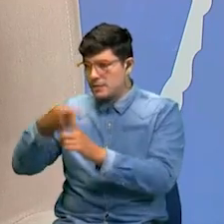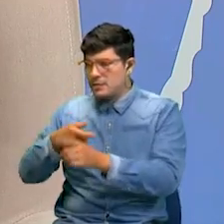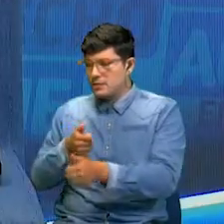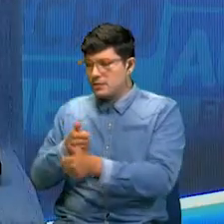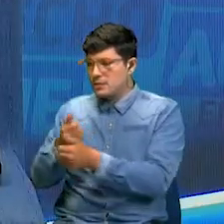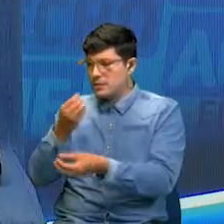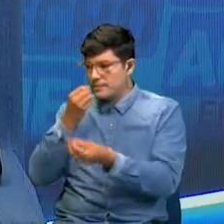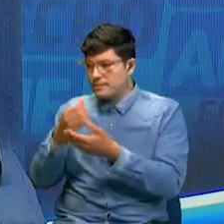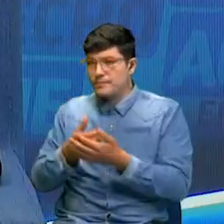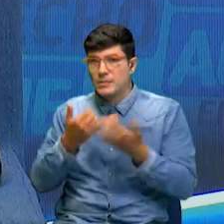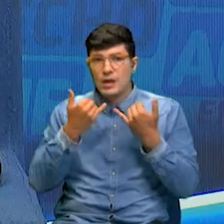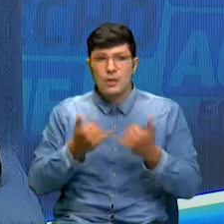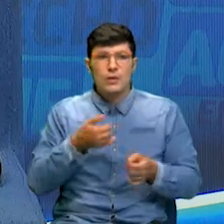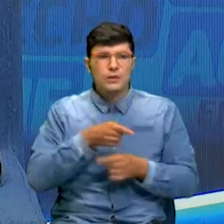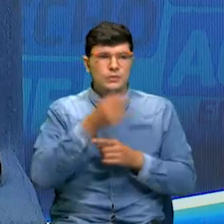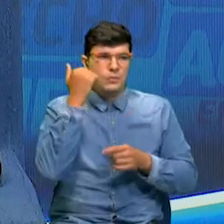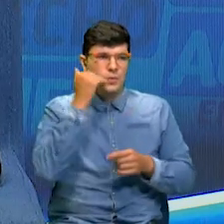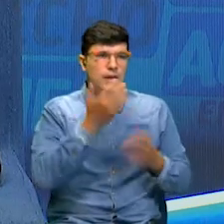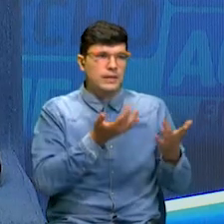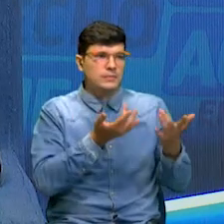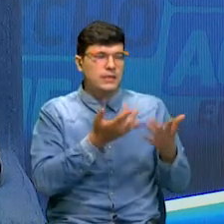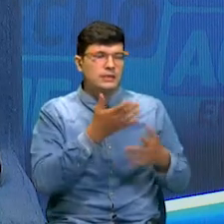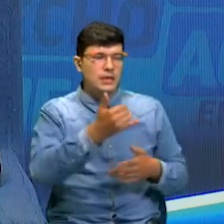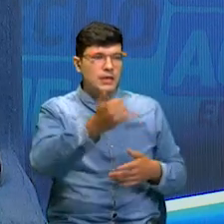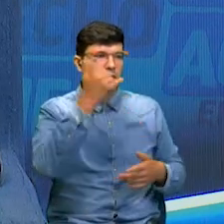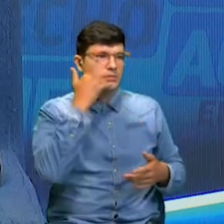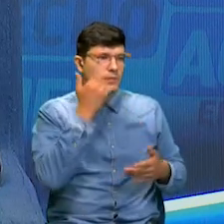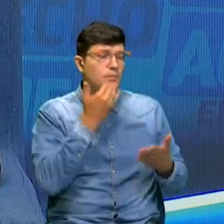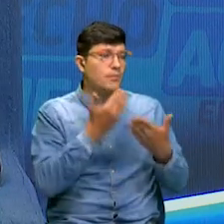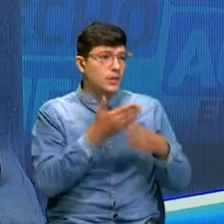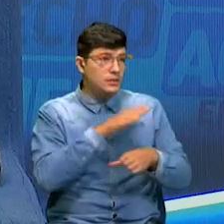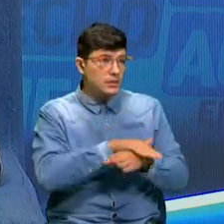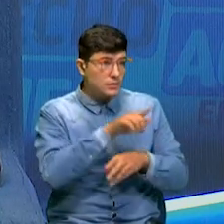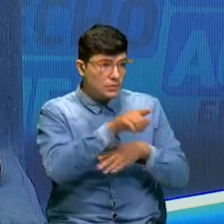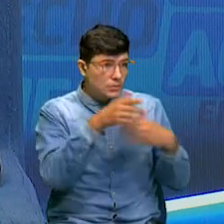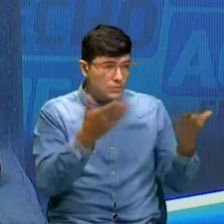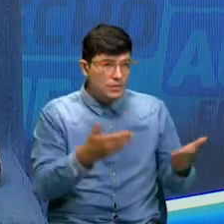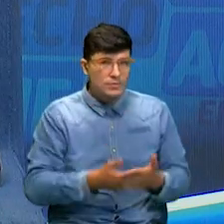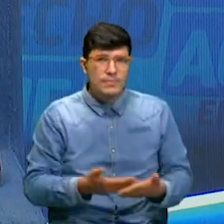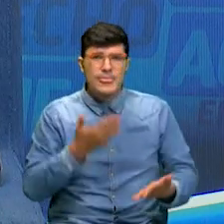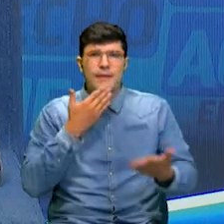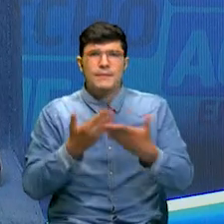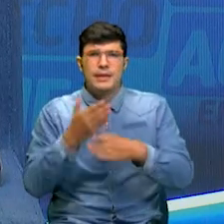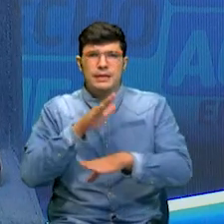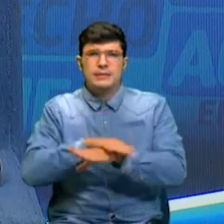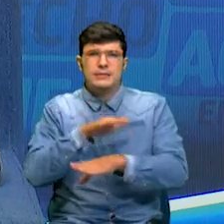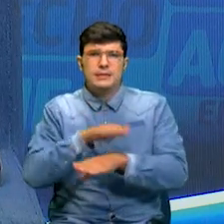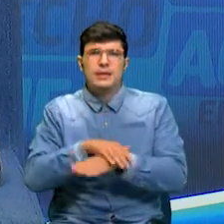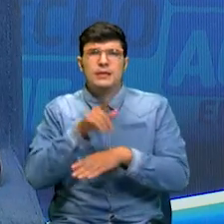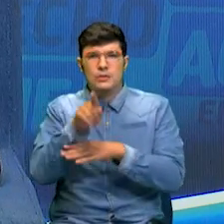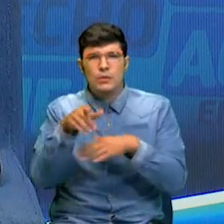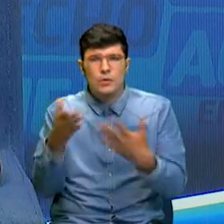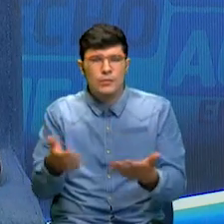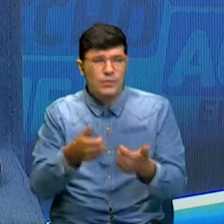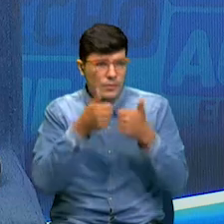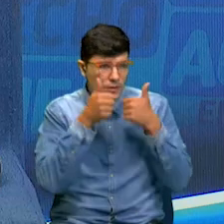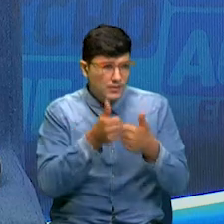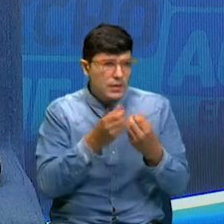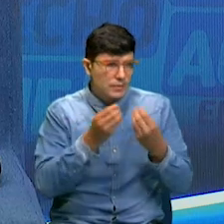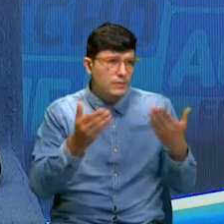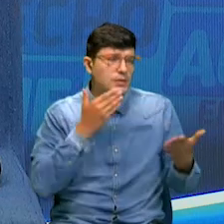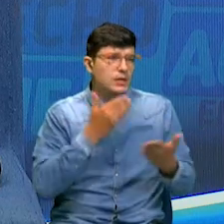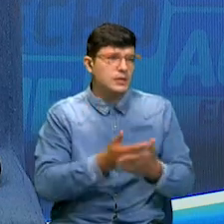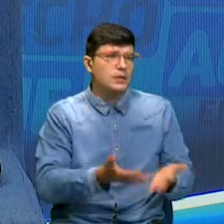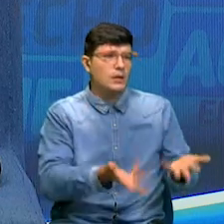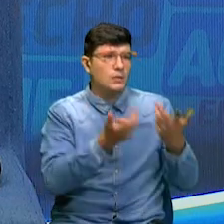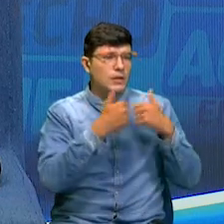Hablemos ahora con la señora Esperanza, que está en línea. Doña Esperanza, ¿cómo le va? Buena tarde. Buenas tardes, John, ¿cómo está? Muy bien, muchas gracias.